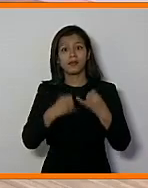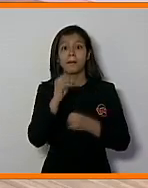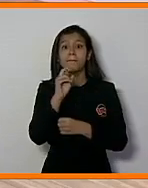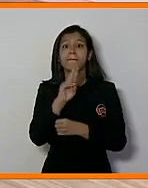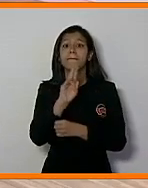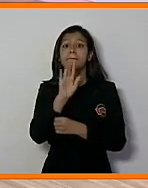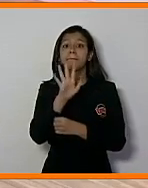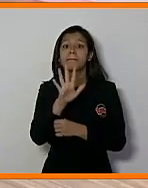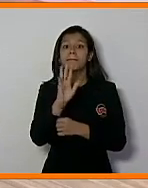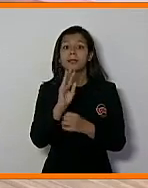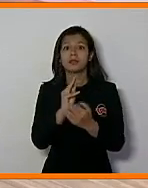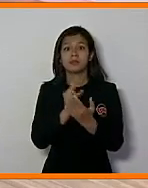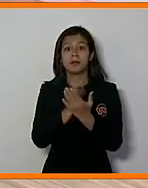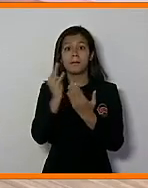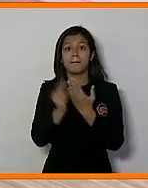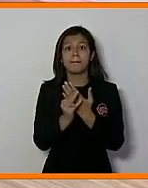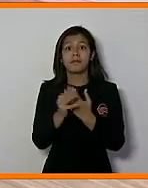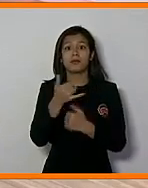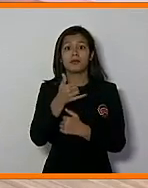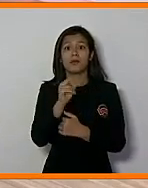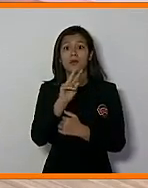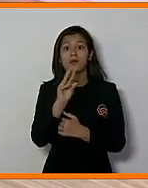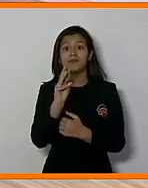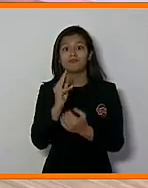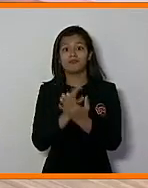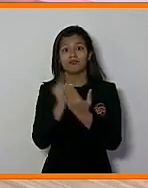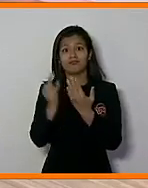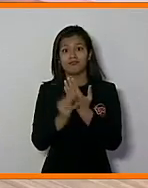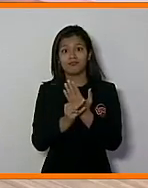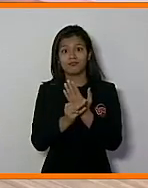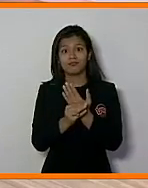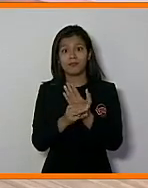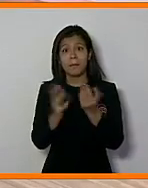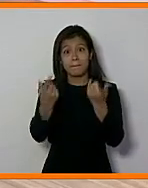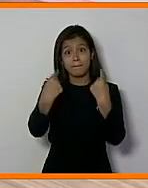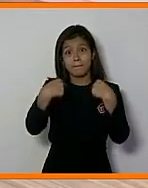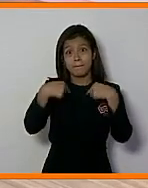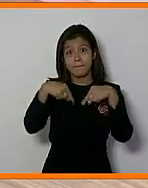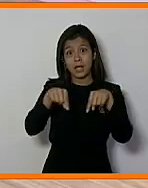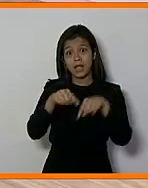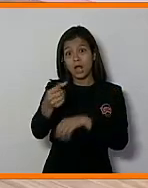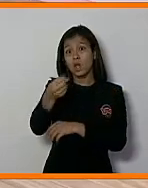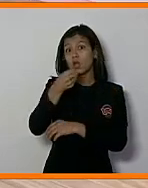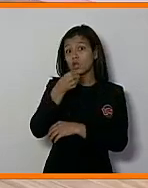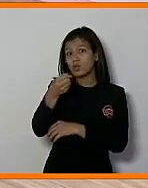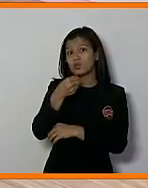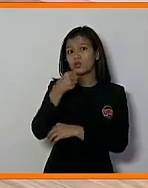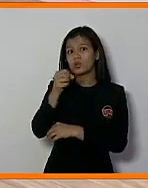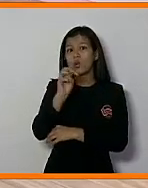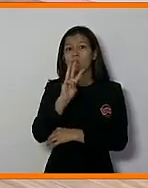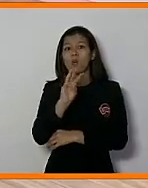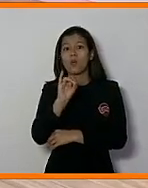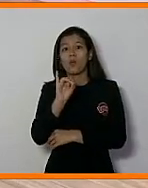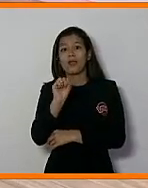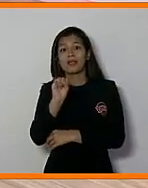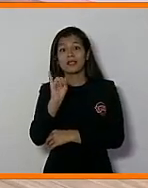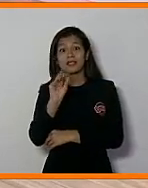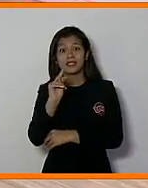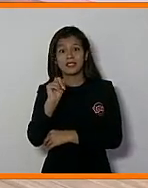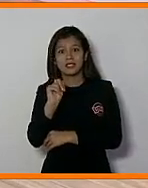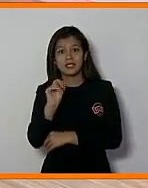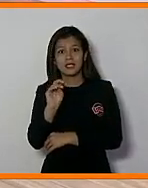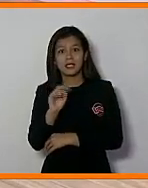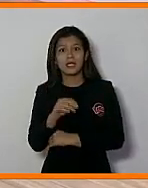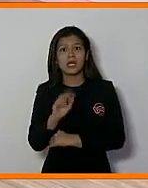y 26 de marzo, la familia Loto te invita al concierto de Wisin y Yandel y Anuel AA. Recuerda que por la compra de tu